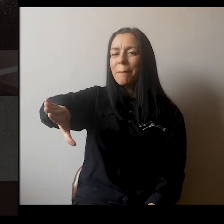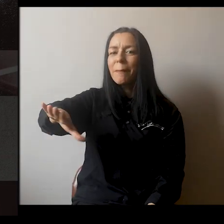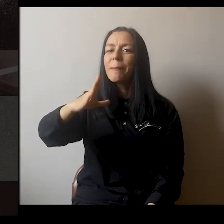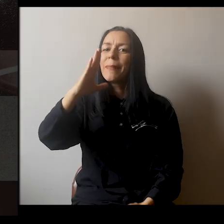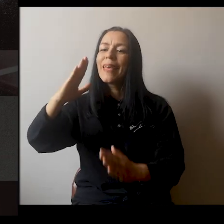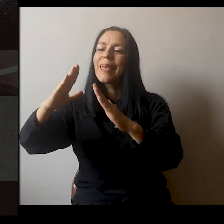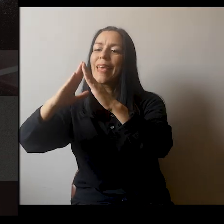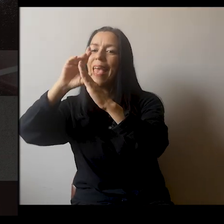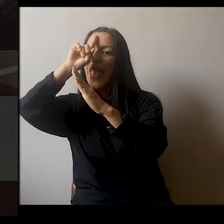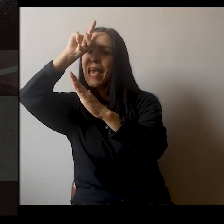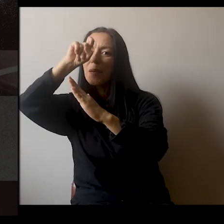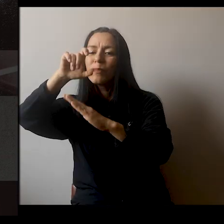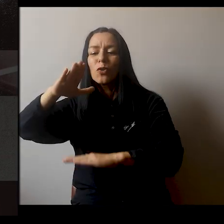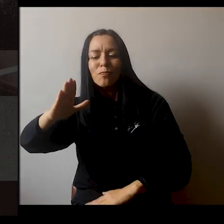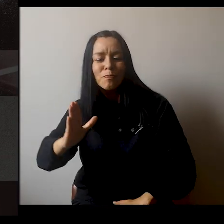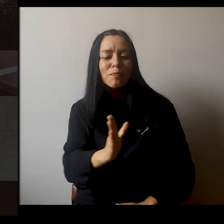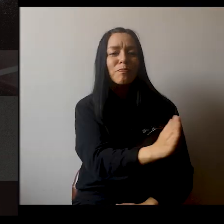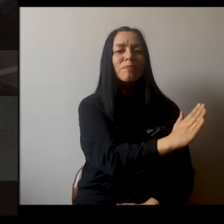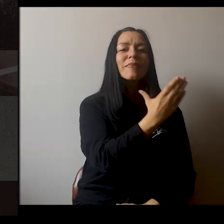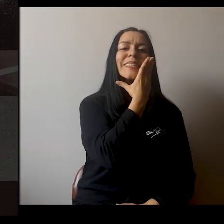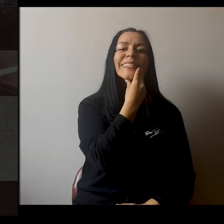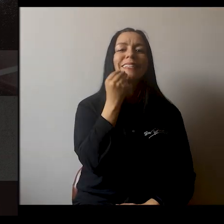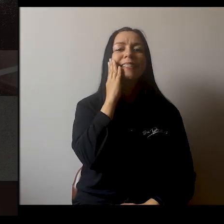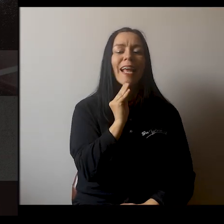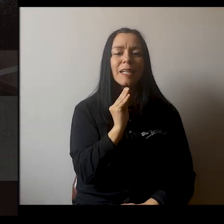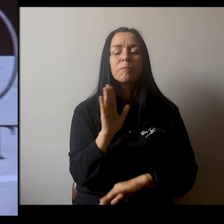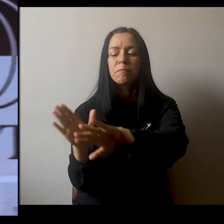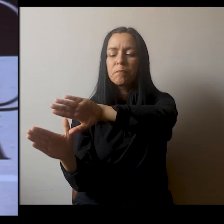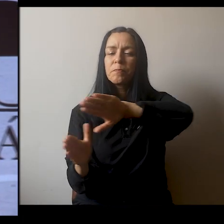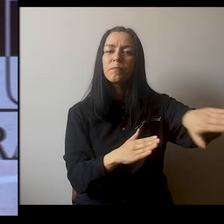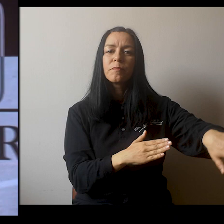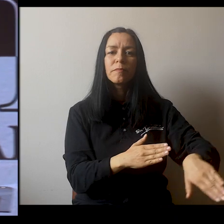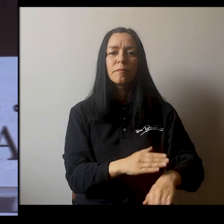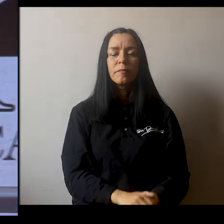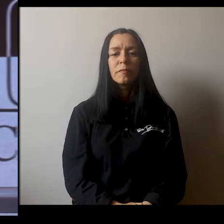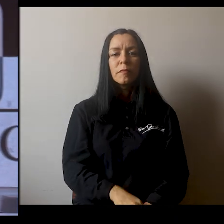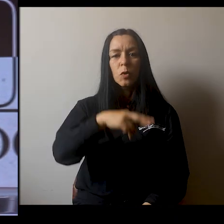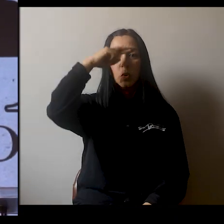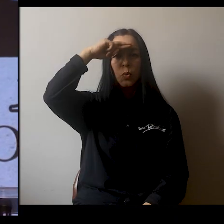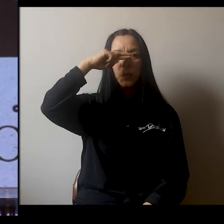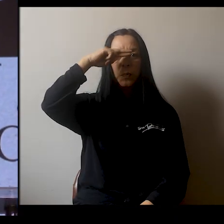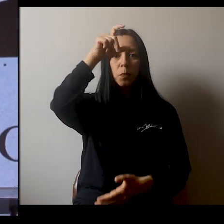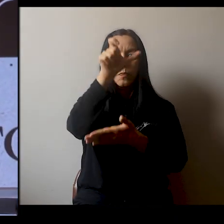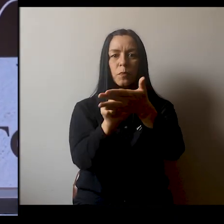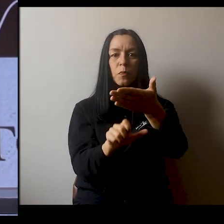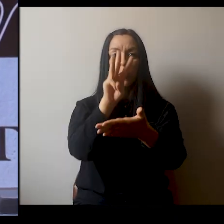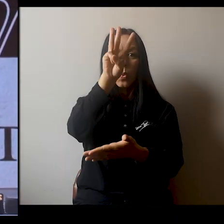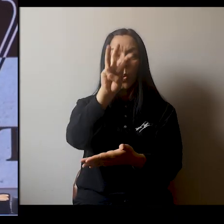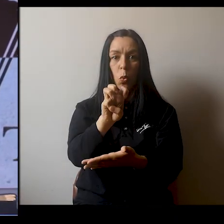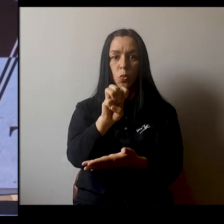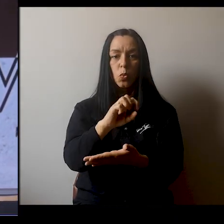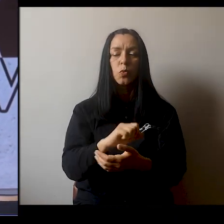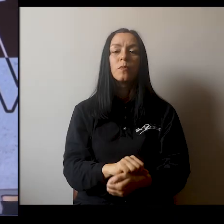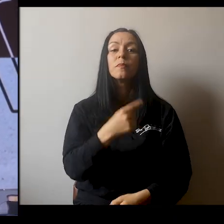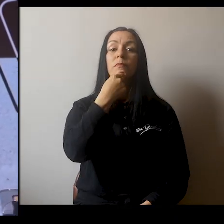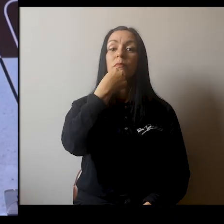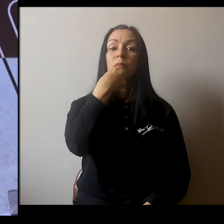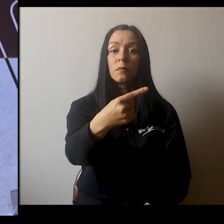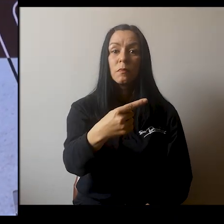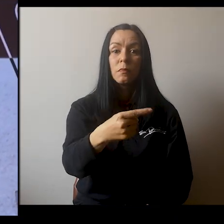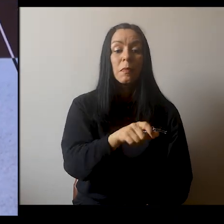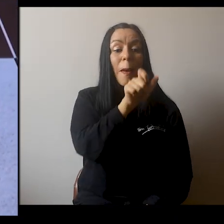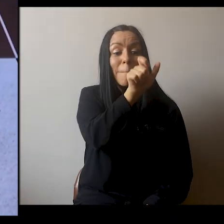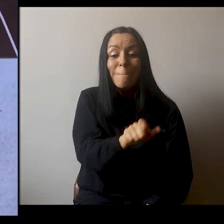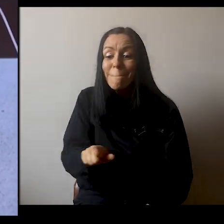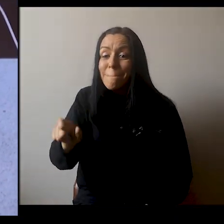Egipto e Israel. Pues en Romanos capítulo 8, versículo 1 dice, ninguna